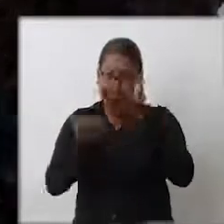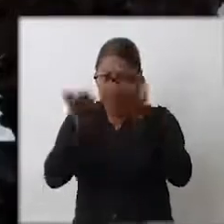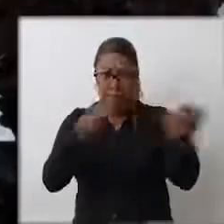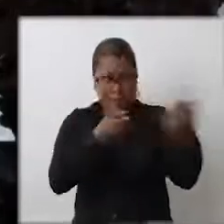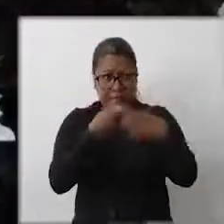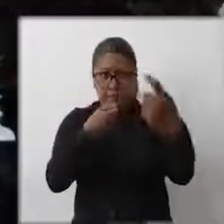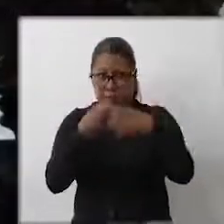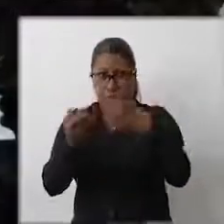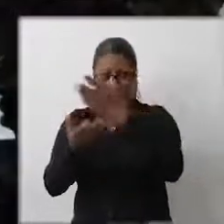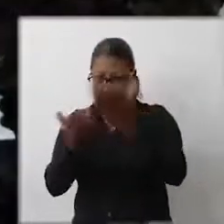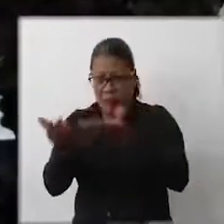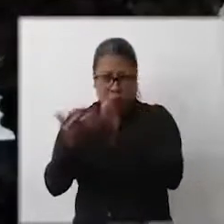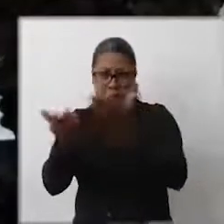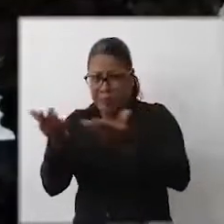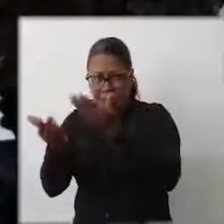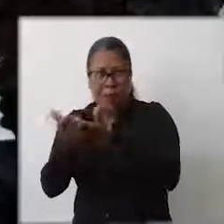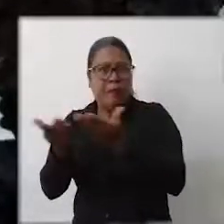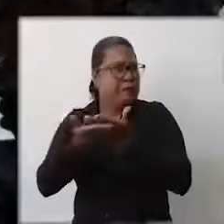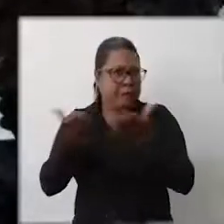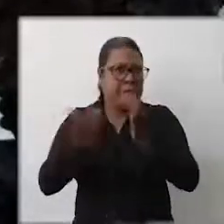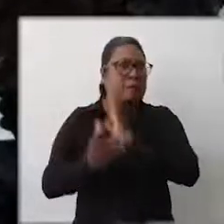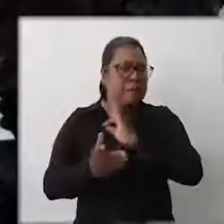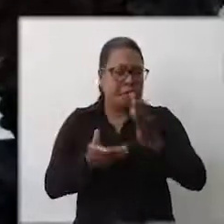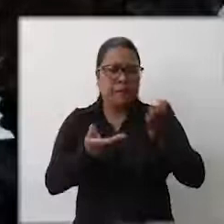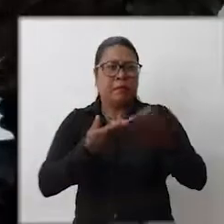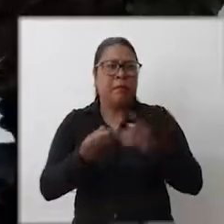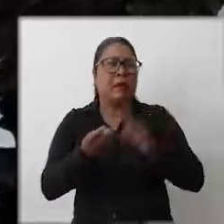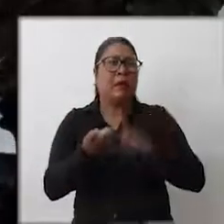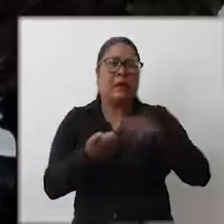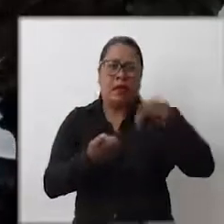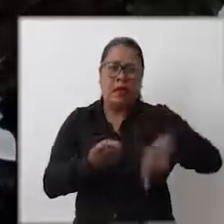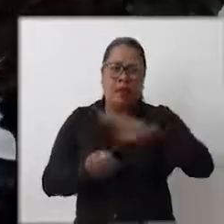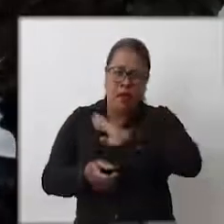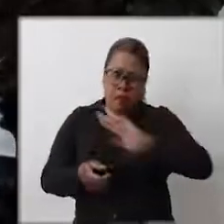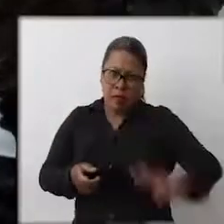Buenas tardes a todos nuevamente, voy a ser muy breve, nada